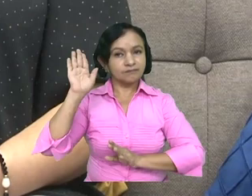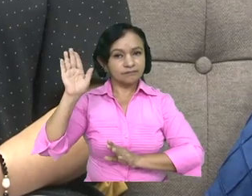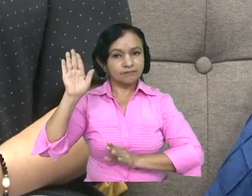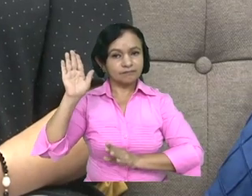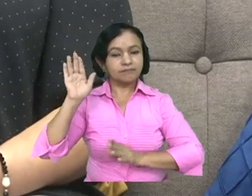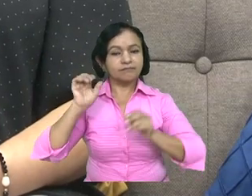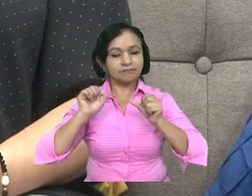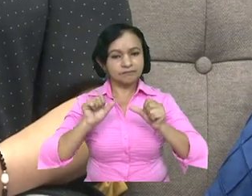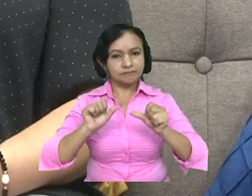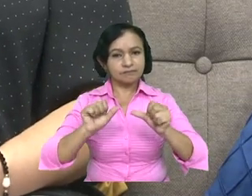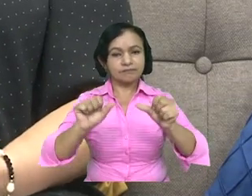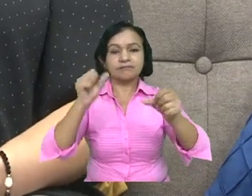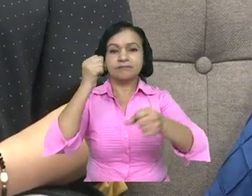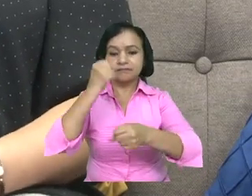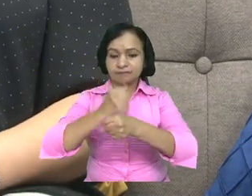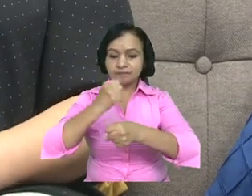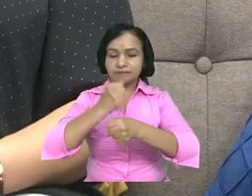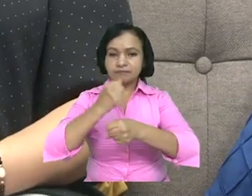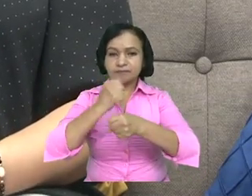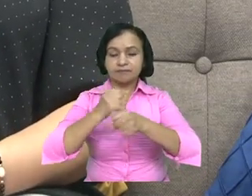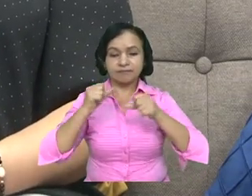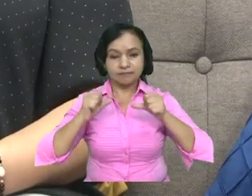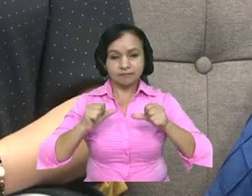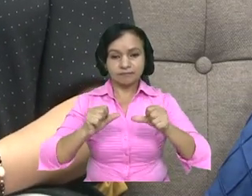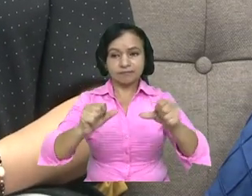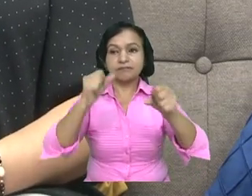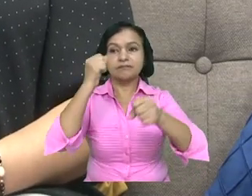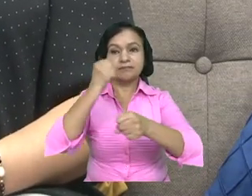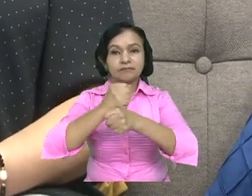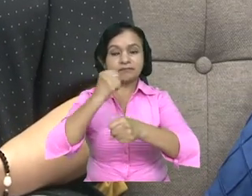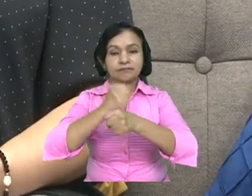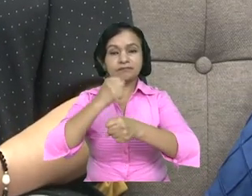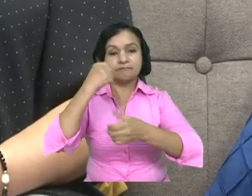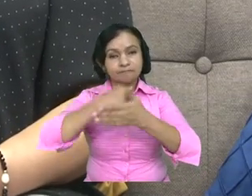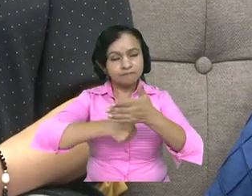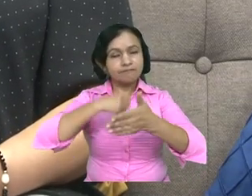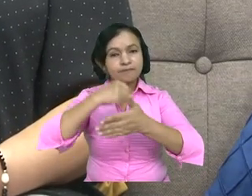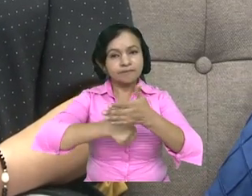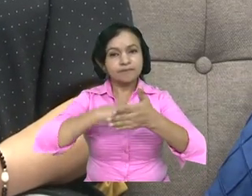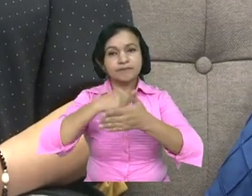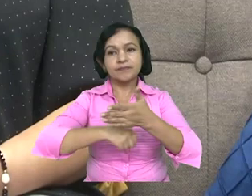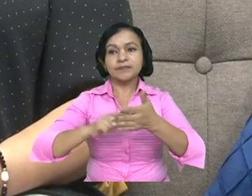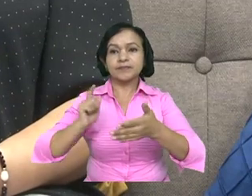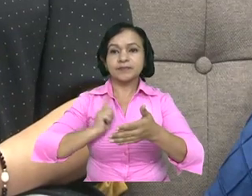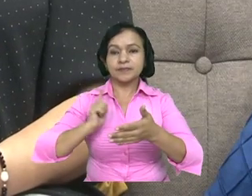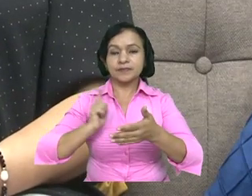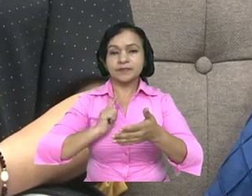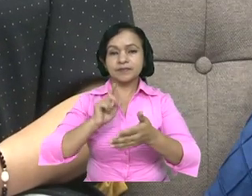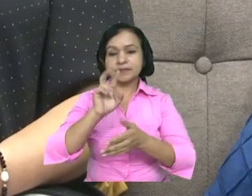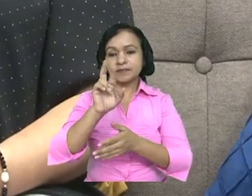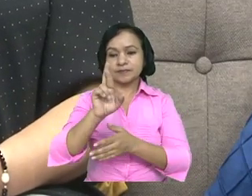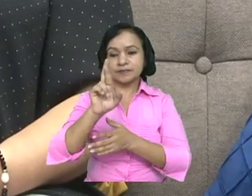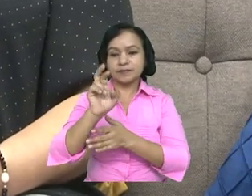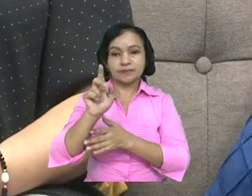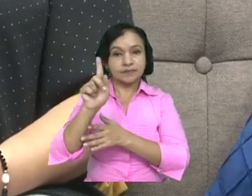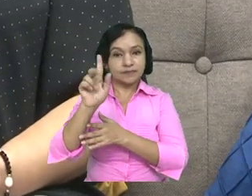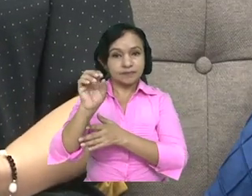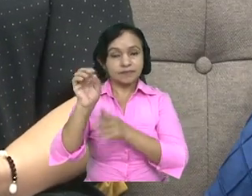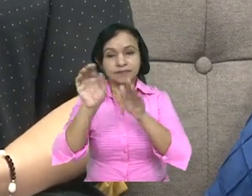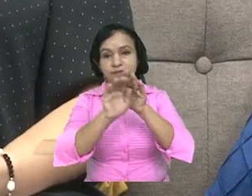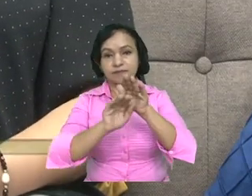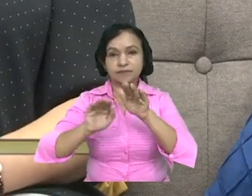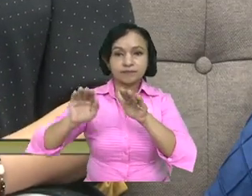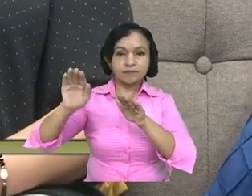comprometido. Vamos a trabajar y vamos a continuar trabajando fuertemente porque tenemos retos. Claro.